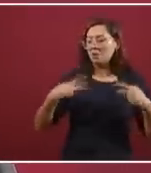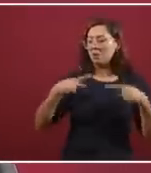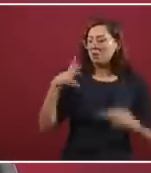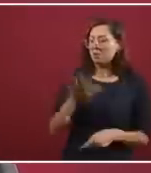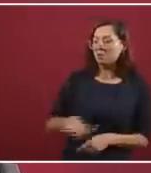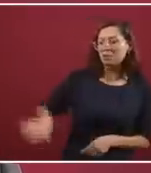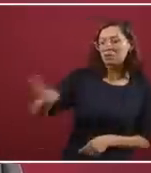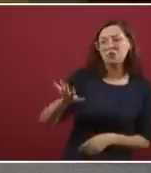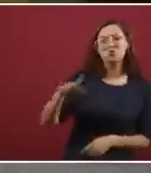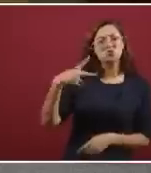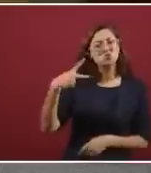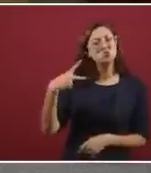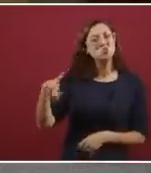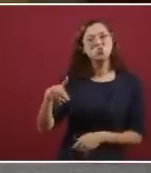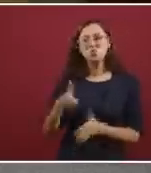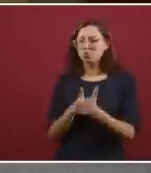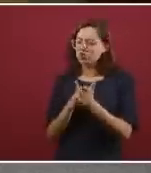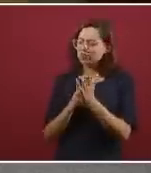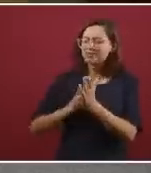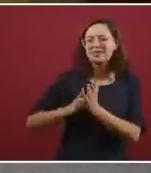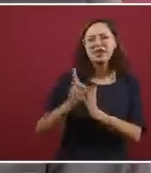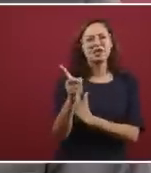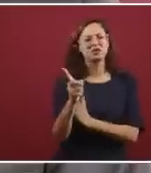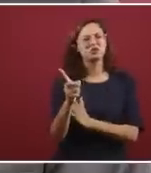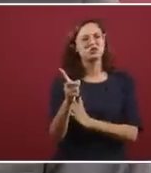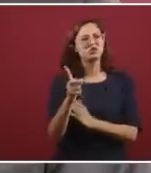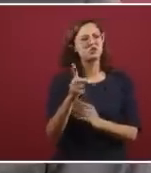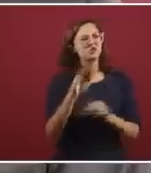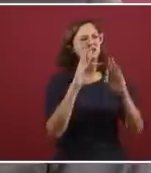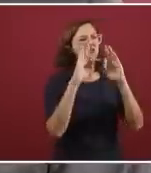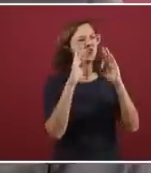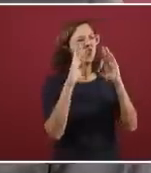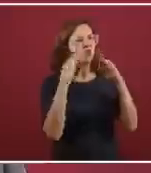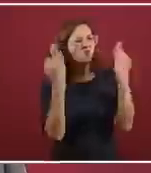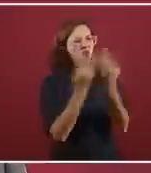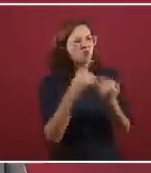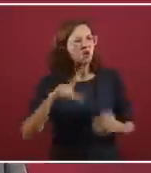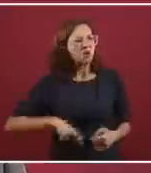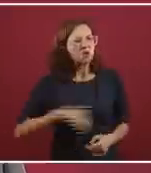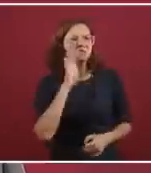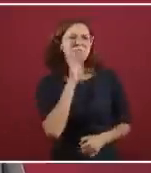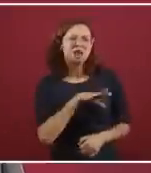momento el derecho de cambiar la forma en su cubierta